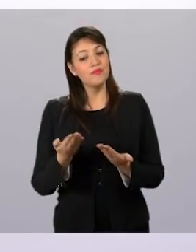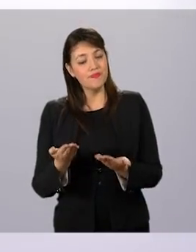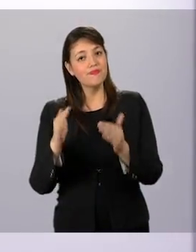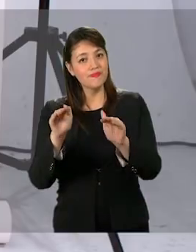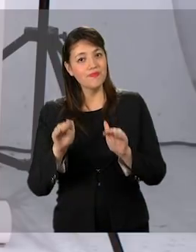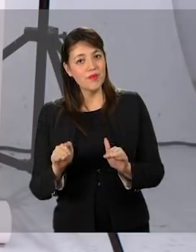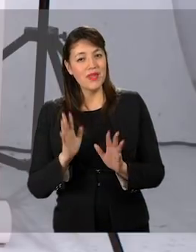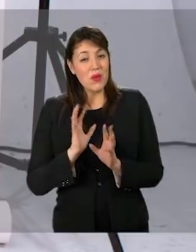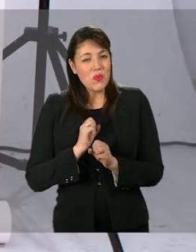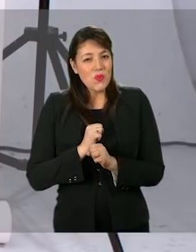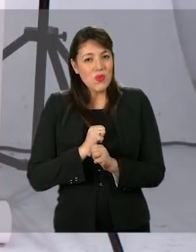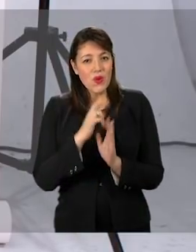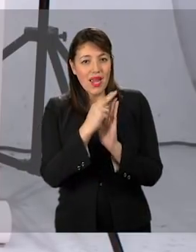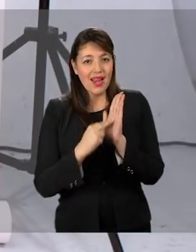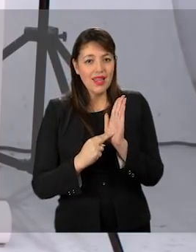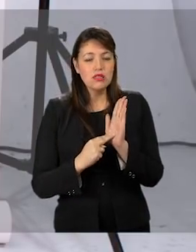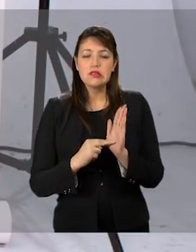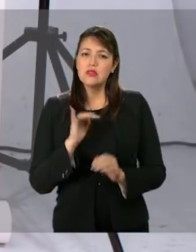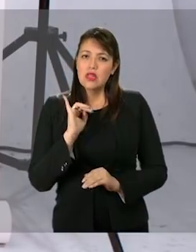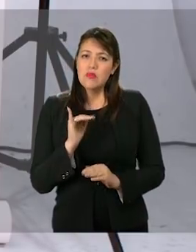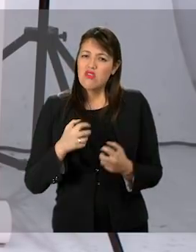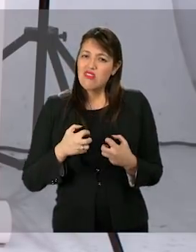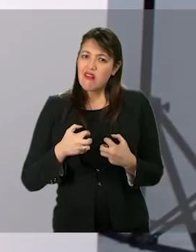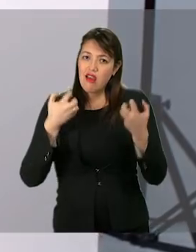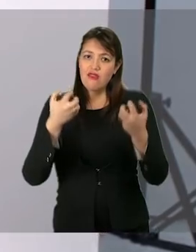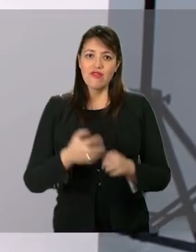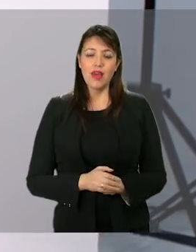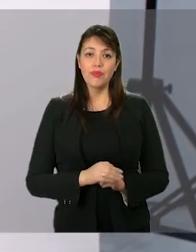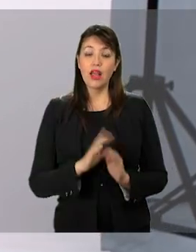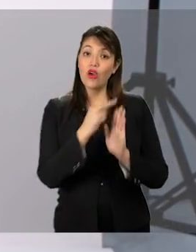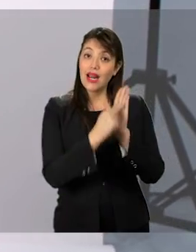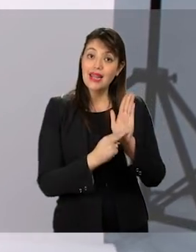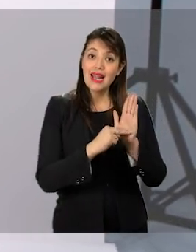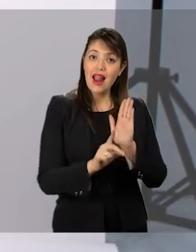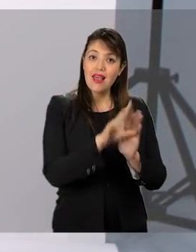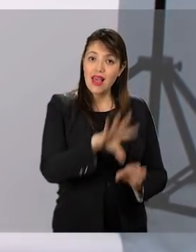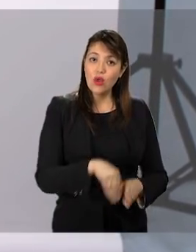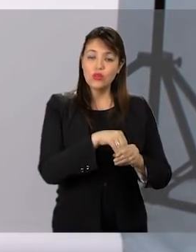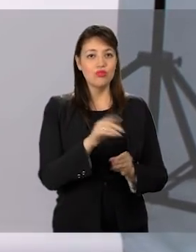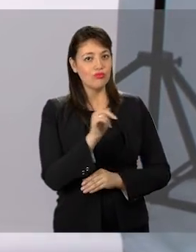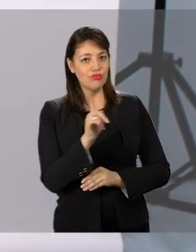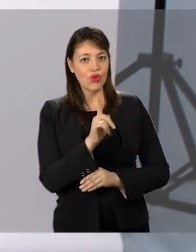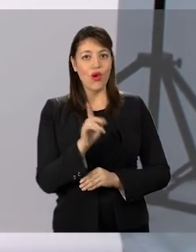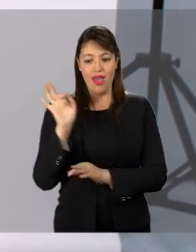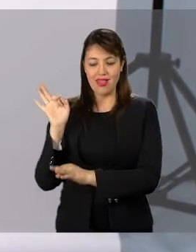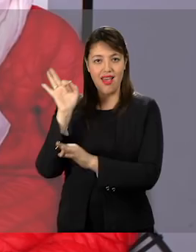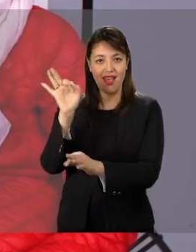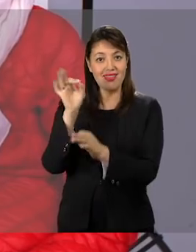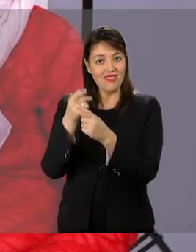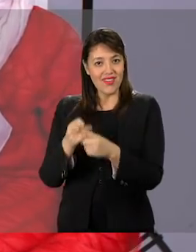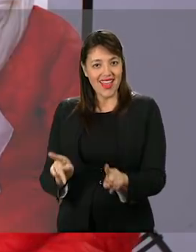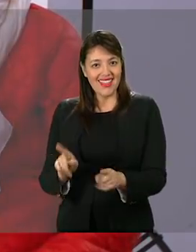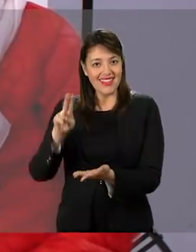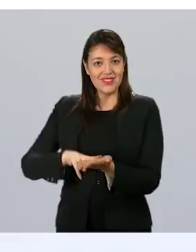Por eso mismo. ¿Te angustió lo que leíste anteriormente? Sí, me dio rabia. Lo que leíste no es la ley de inclusión. Esta es. Menos mal.